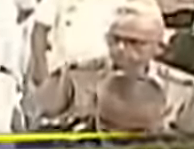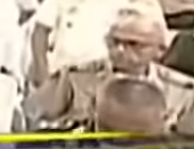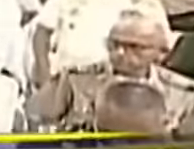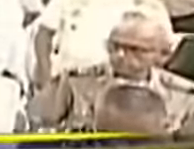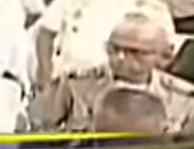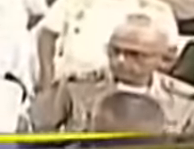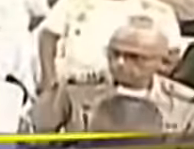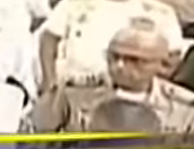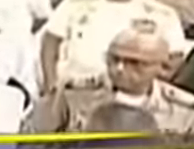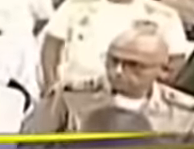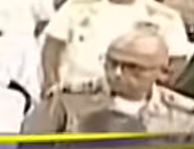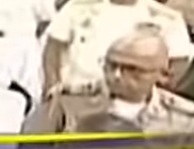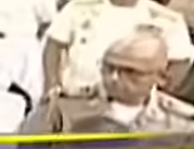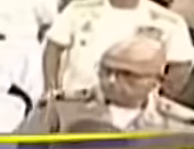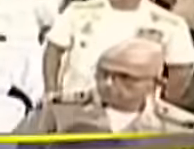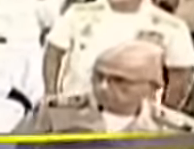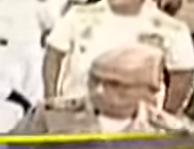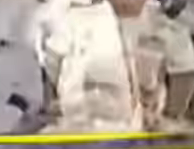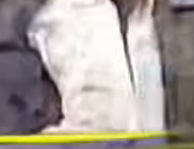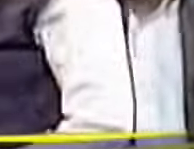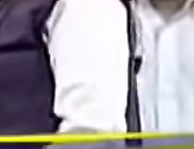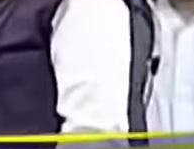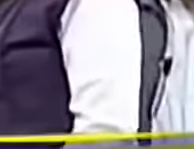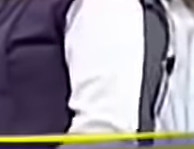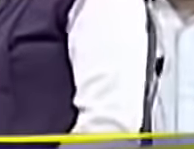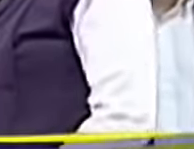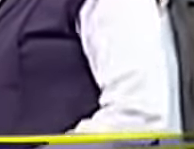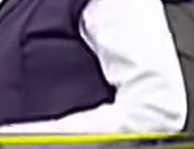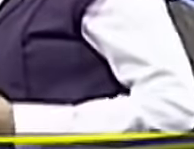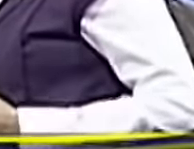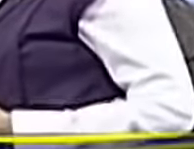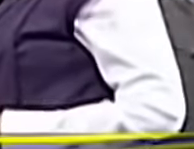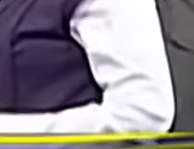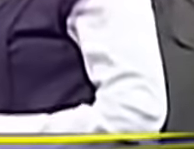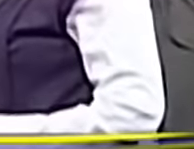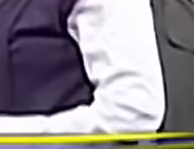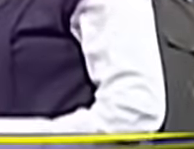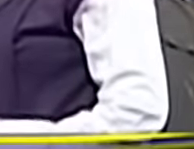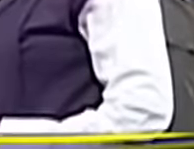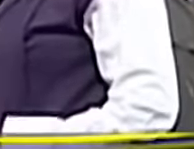quiero que seas el mismo